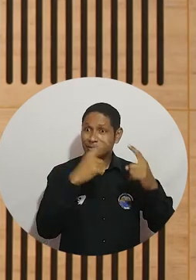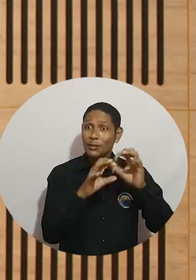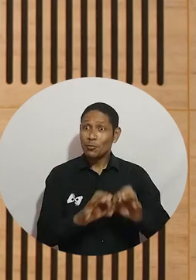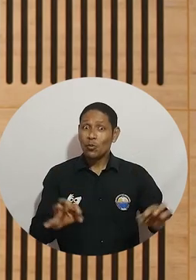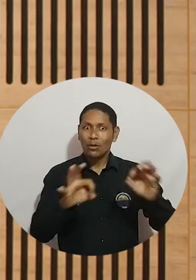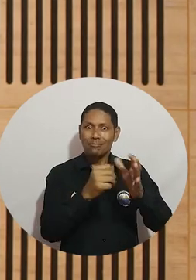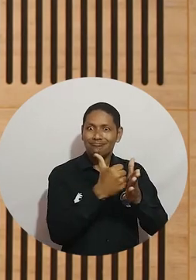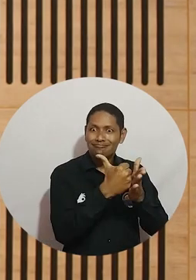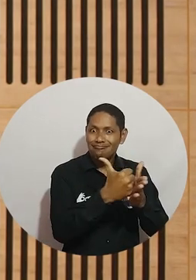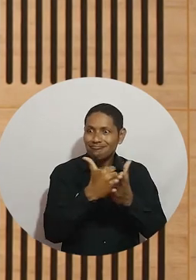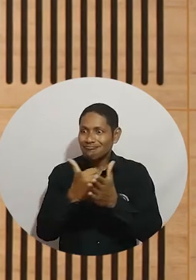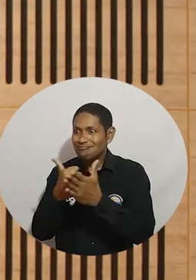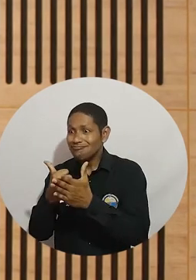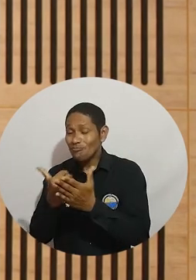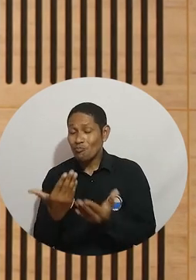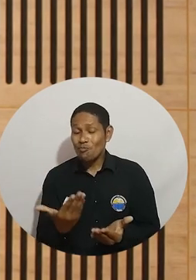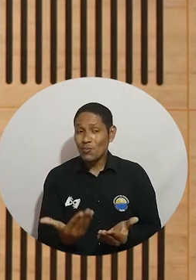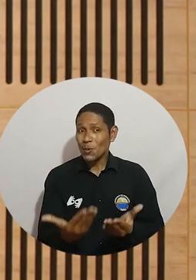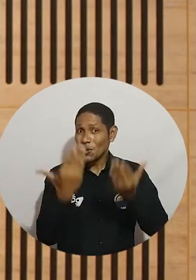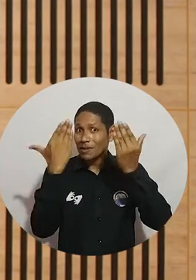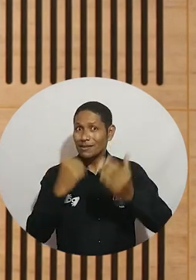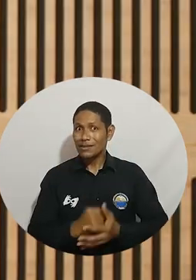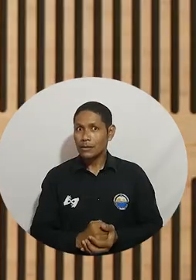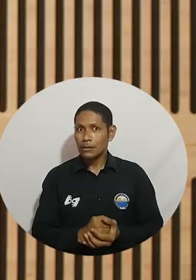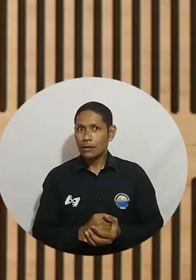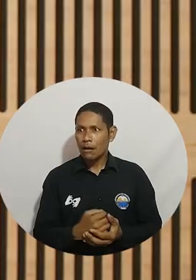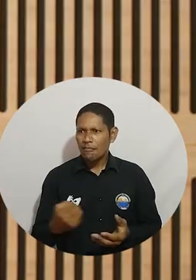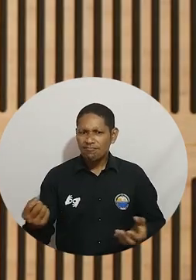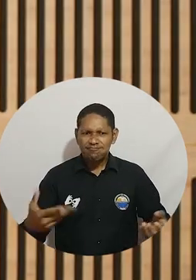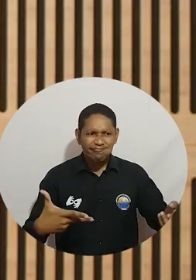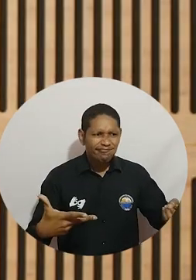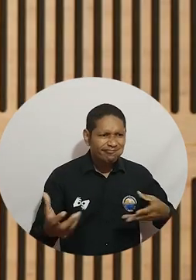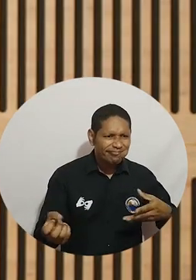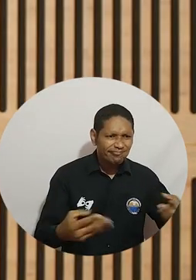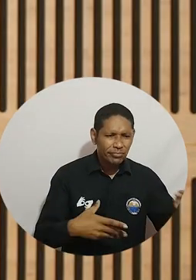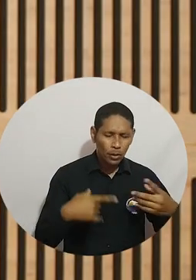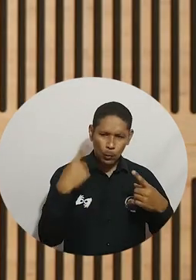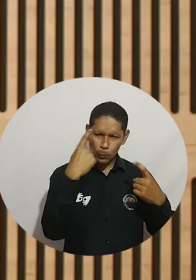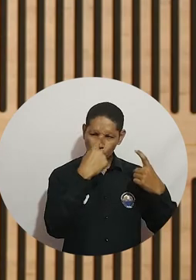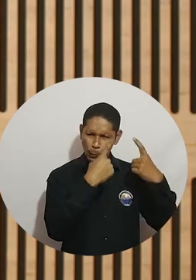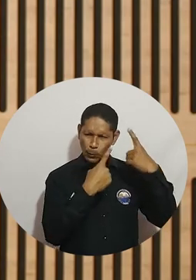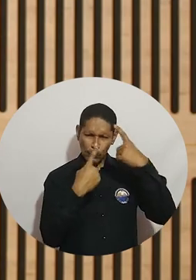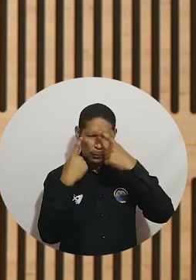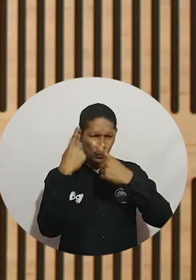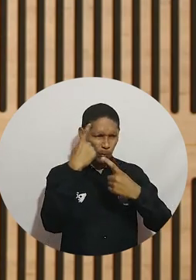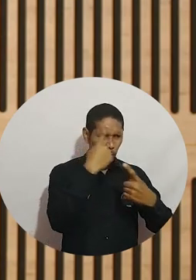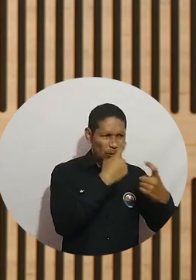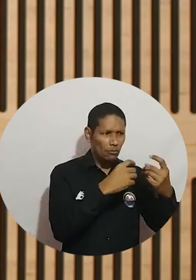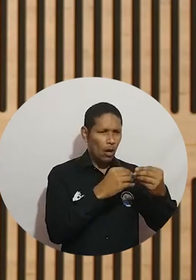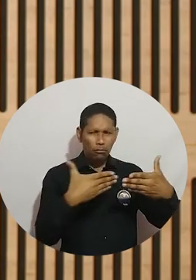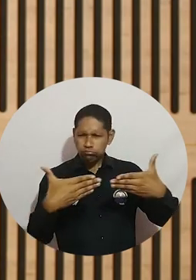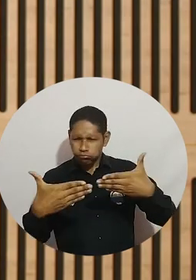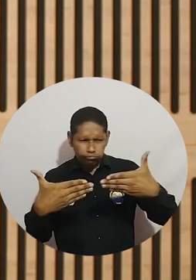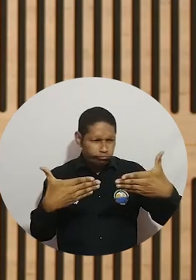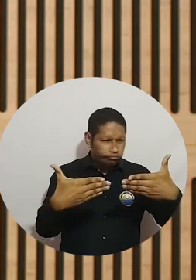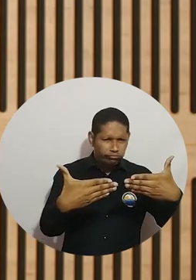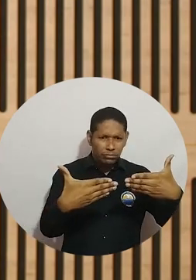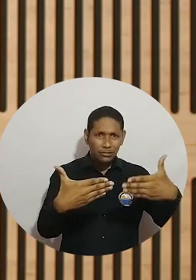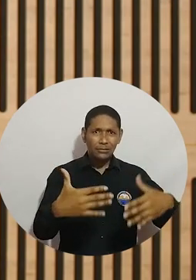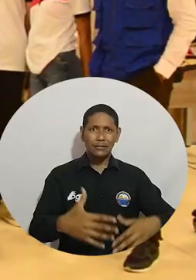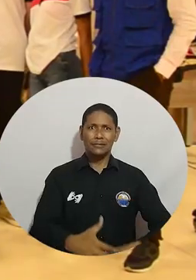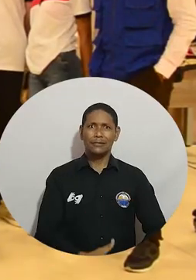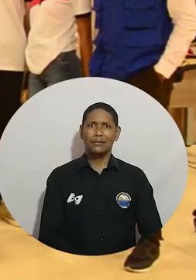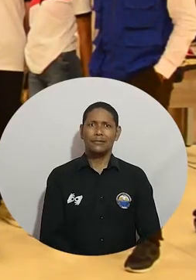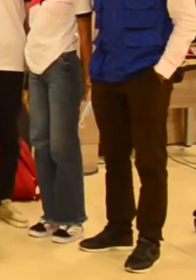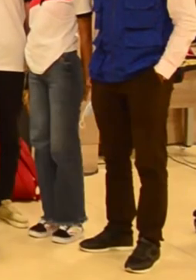a ser de gran ayuda y de gran conveniencia, que pueden enriquecer, retroalimentar las experiencias, contrastarlas.